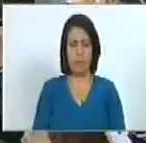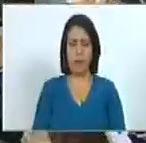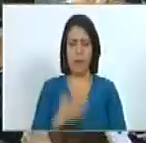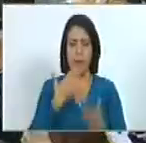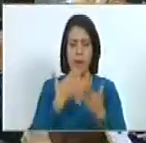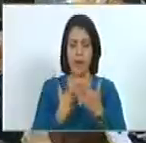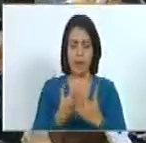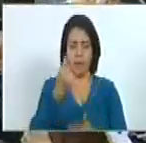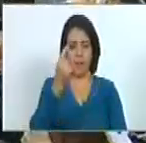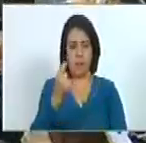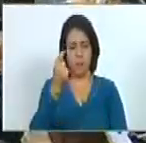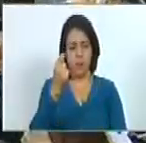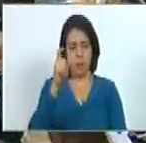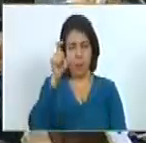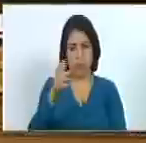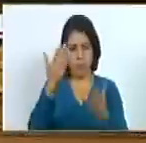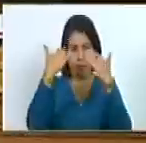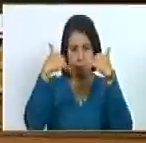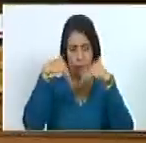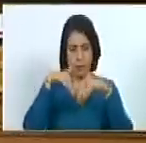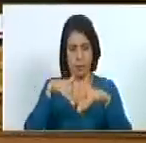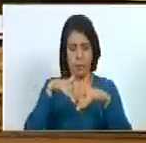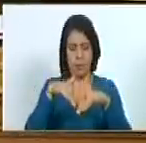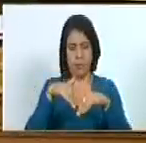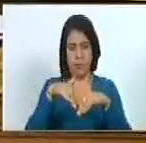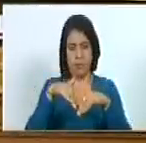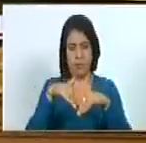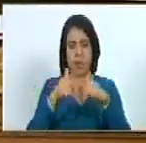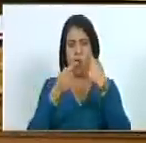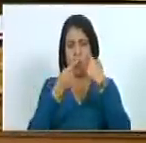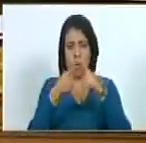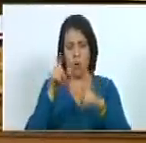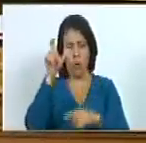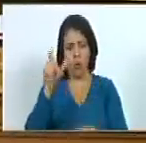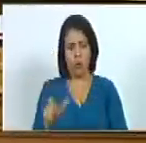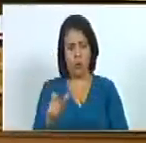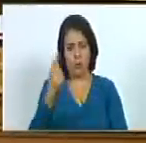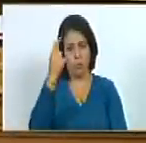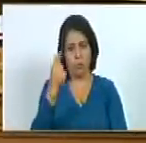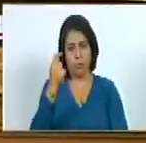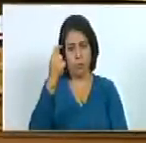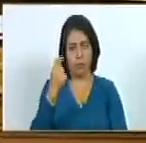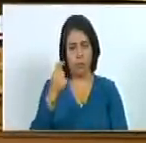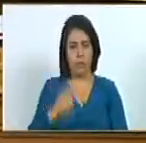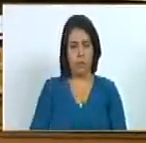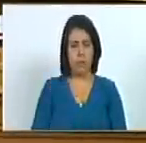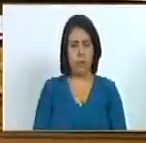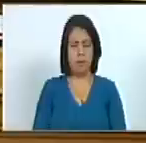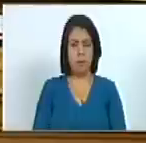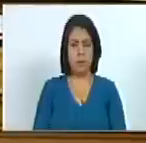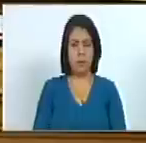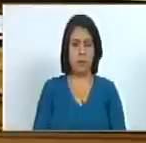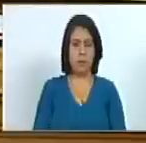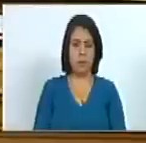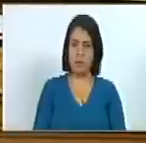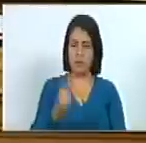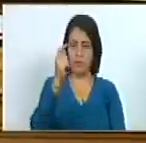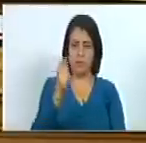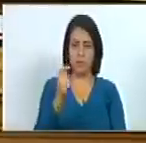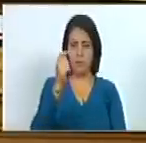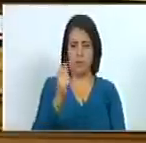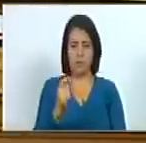Gracias, diputado. Siguiente punto, tiene la palabra, solicitó derecho de palabra el